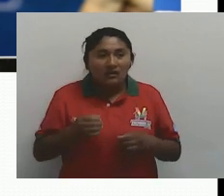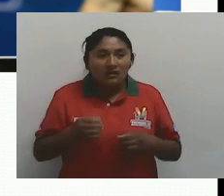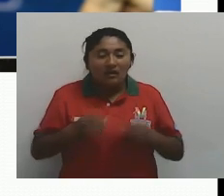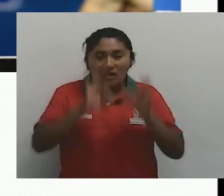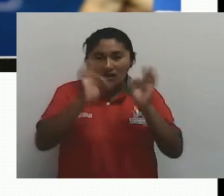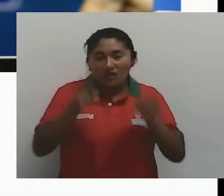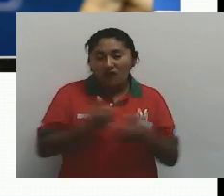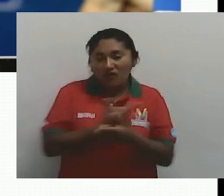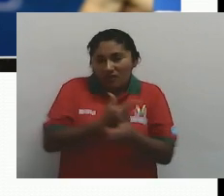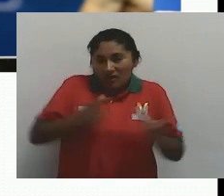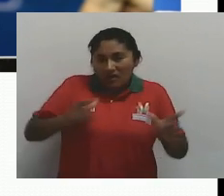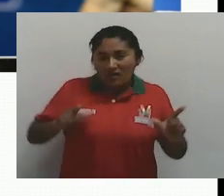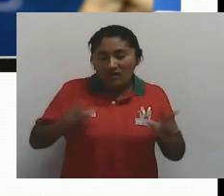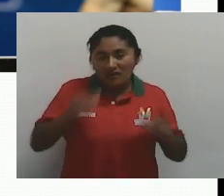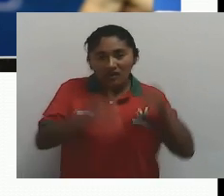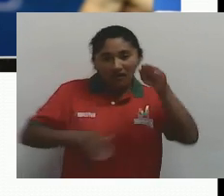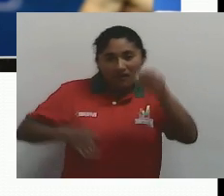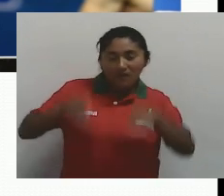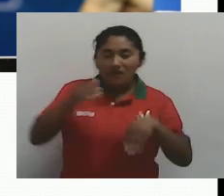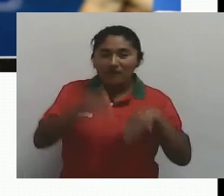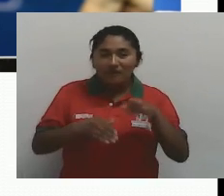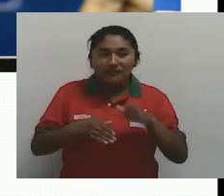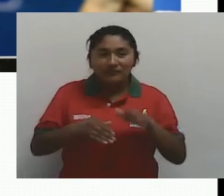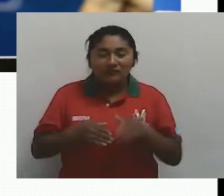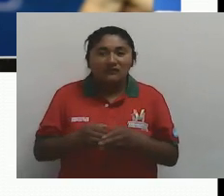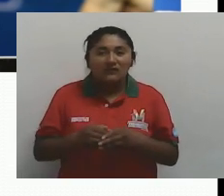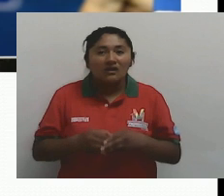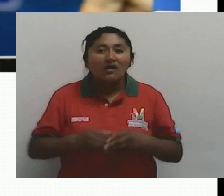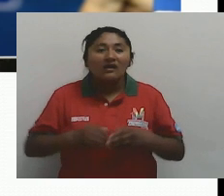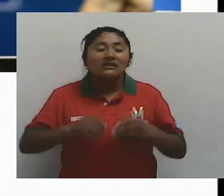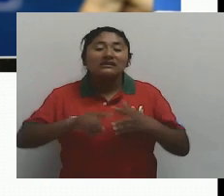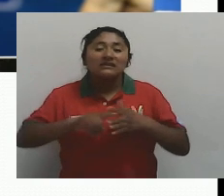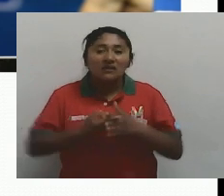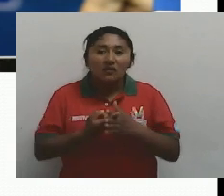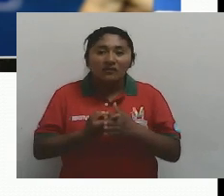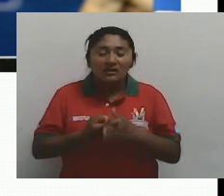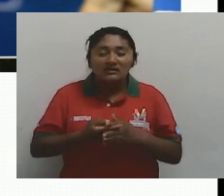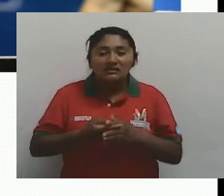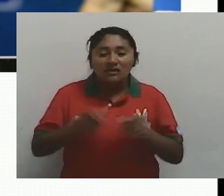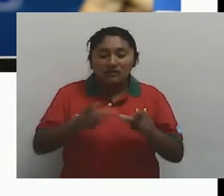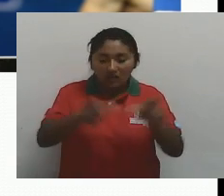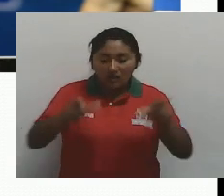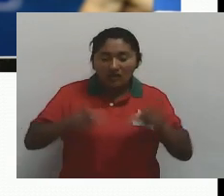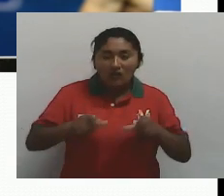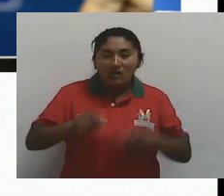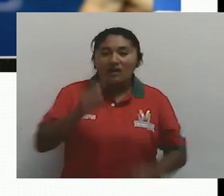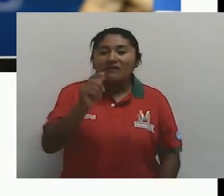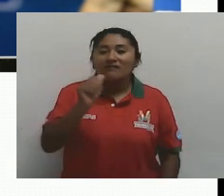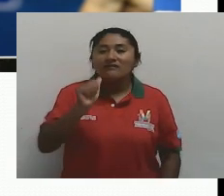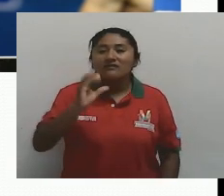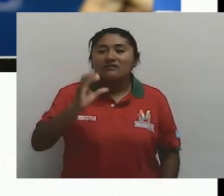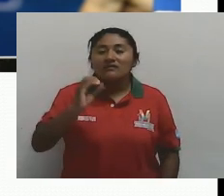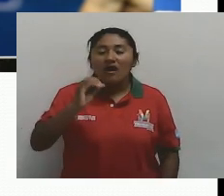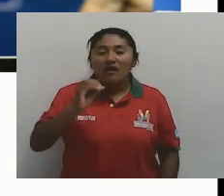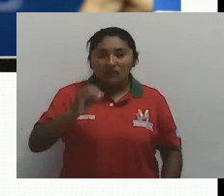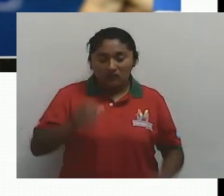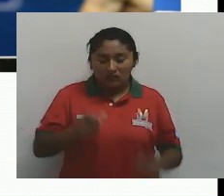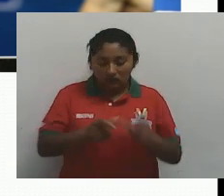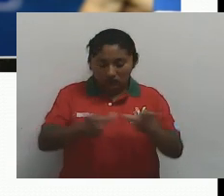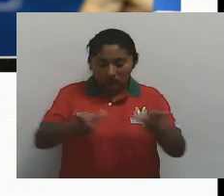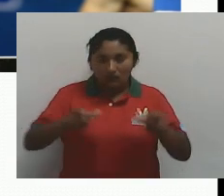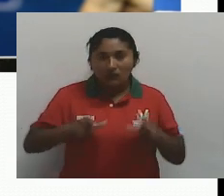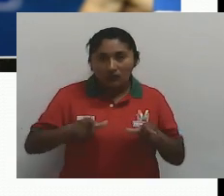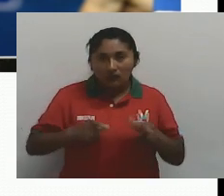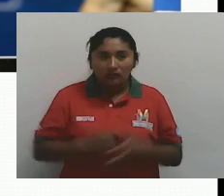hará con un clavado, es decir, del taco. En espalda y relevo combinado, la salida se hará desde el agua.